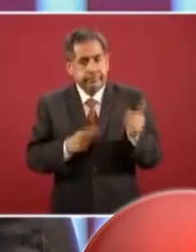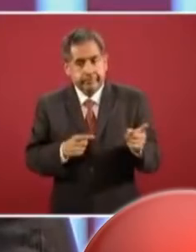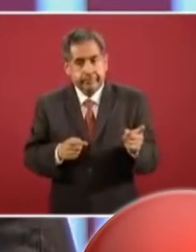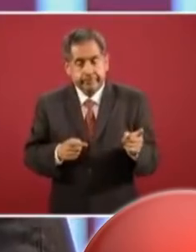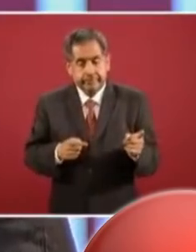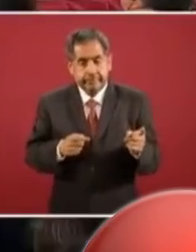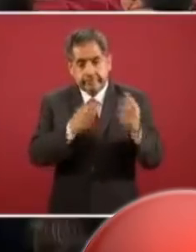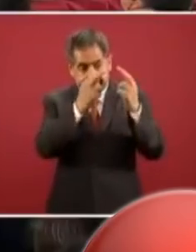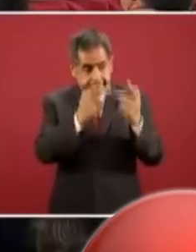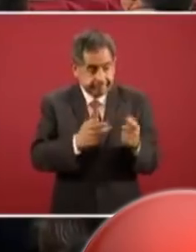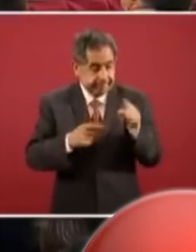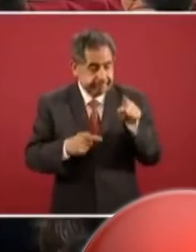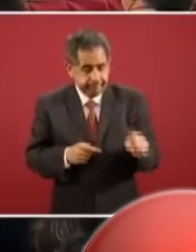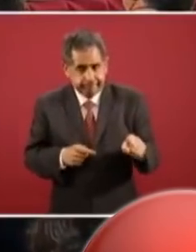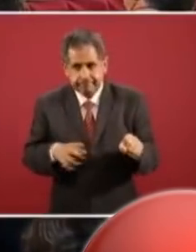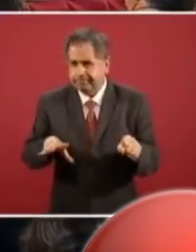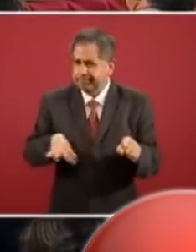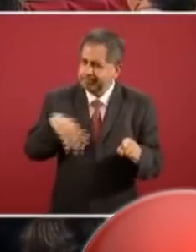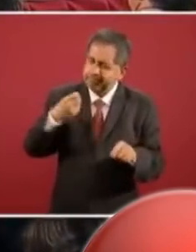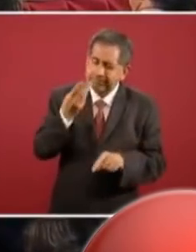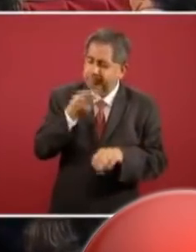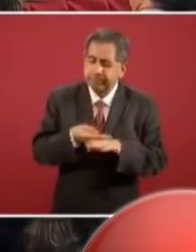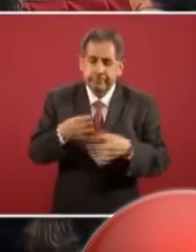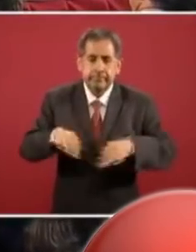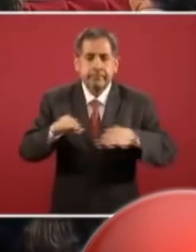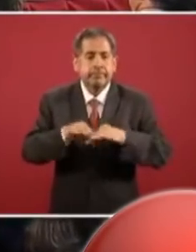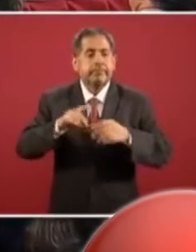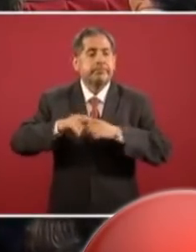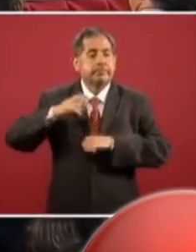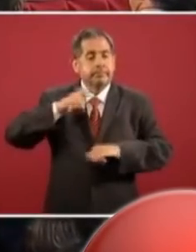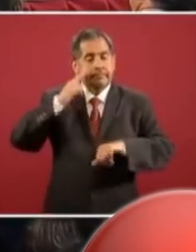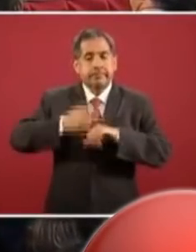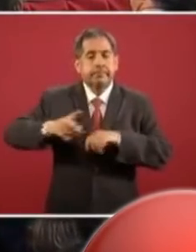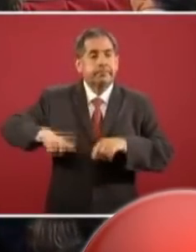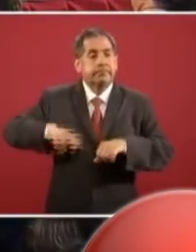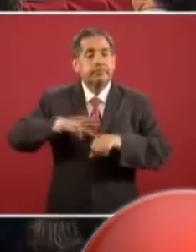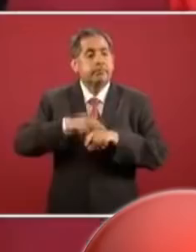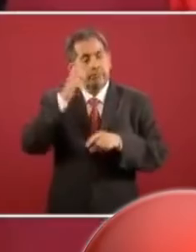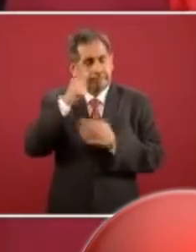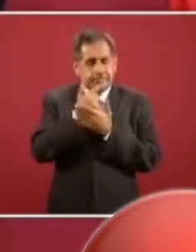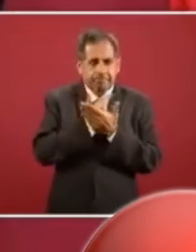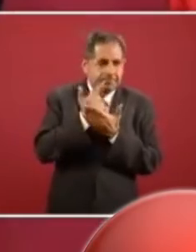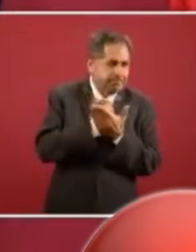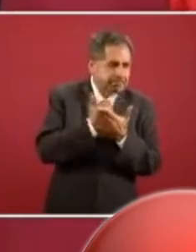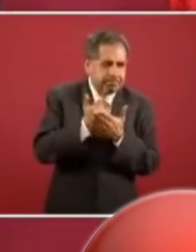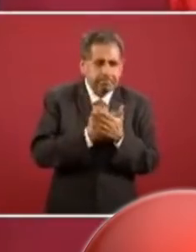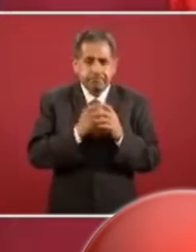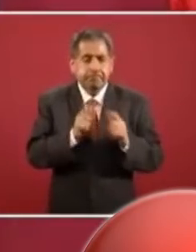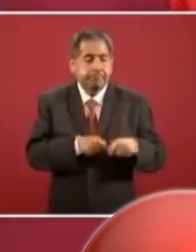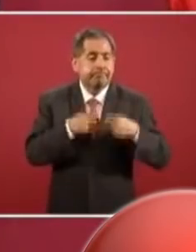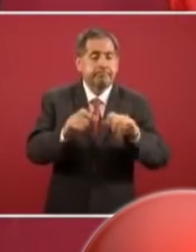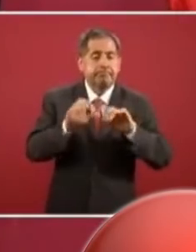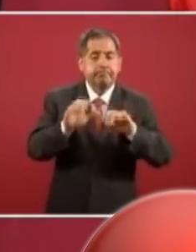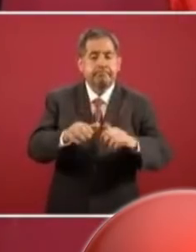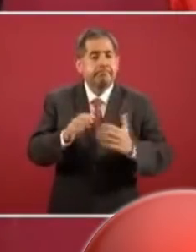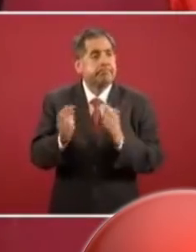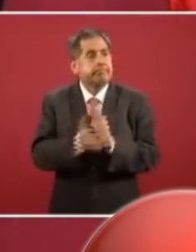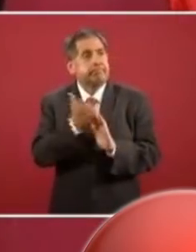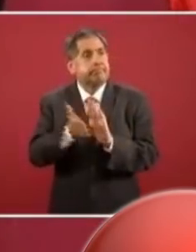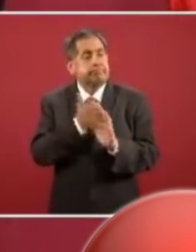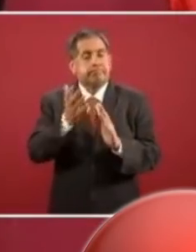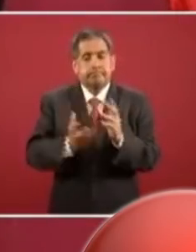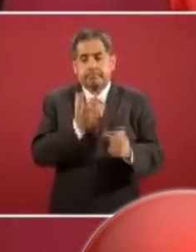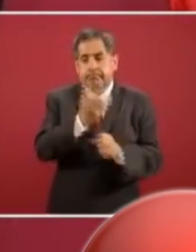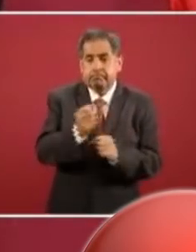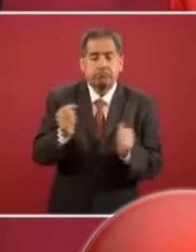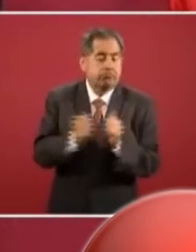que se daña, un esfuerzo muy importante de los titulares para que esos censos y la contratación de esas obras se haga